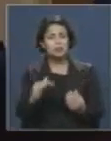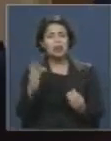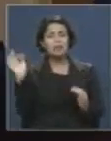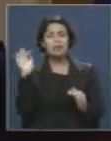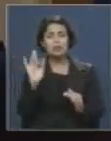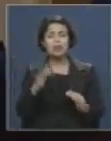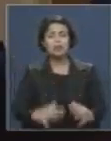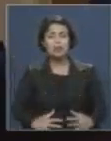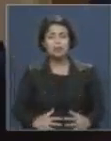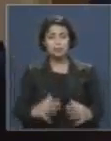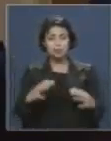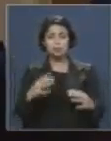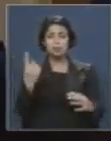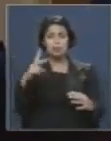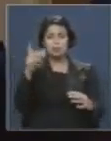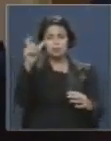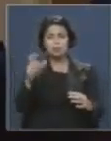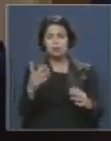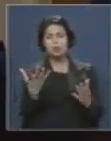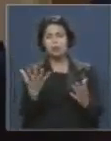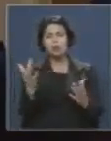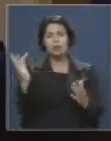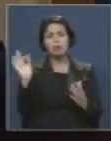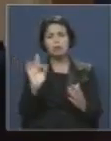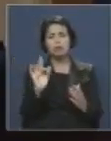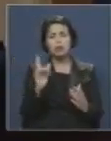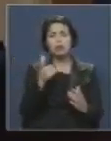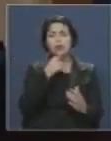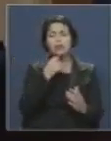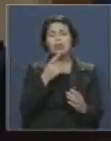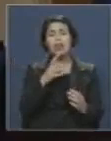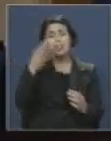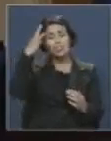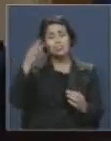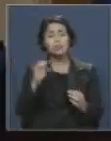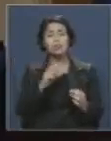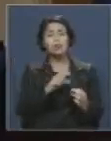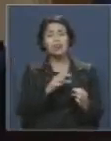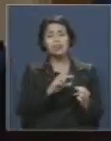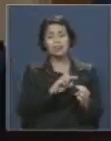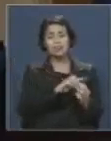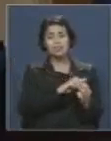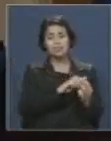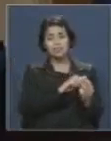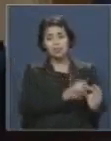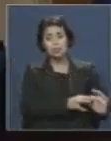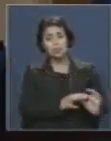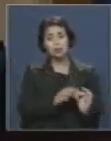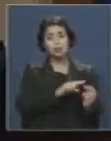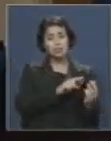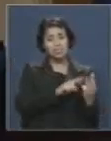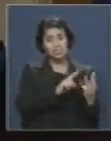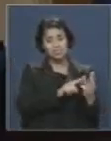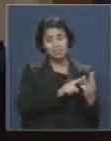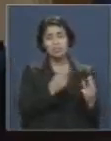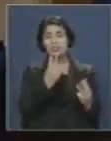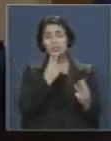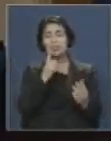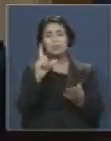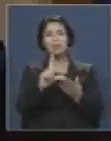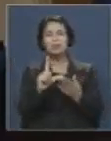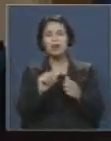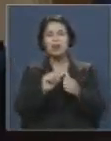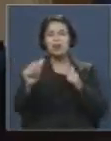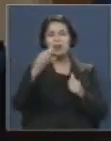queda embarazada de su agresor quiere optar por la tercera causal? Y si además esta niña vive en un sector